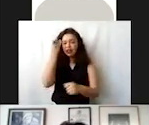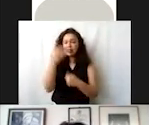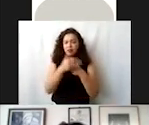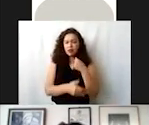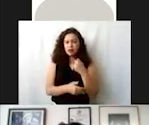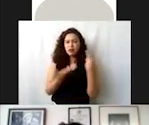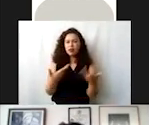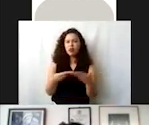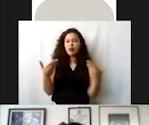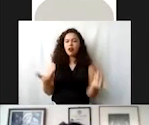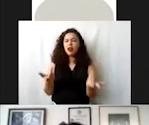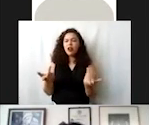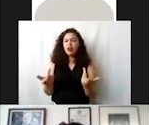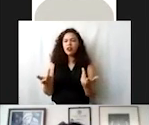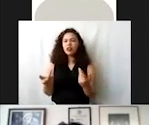renovarlas es un